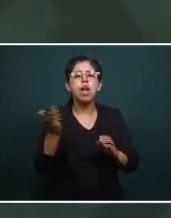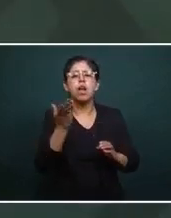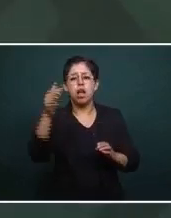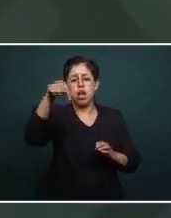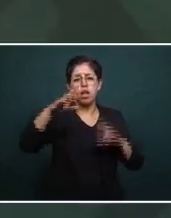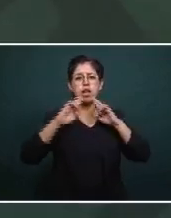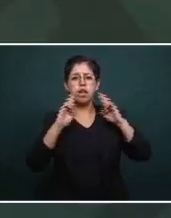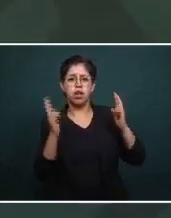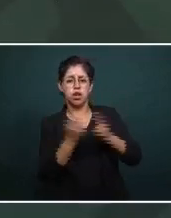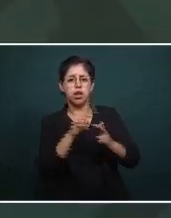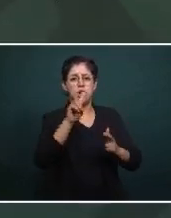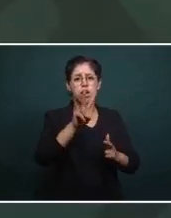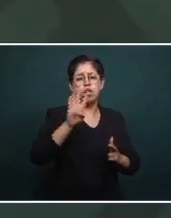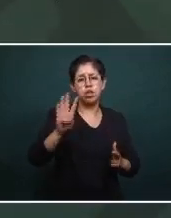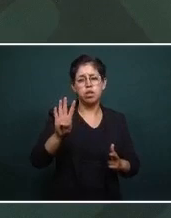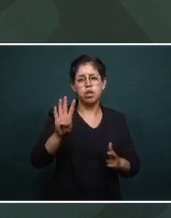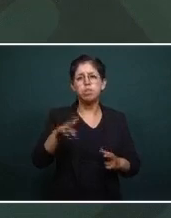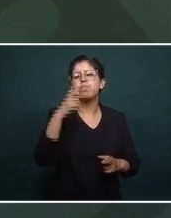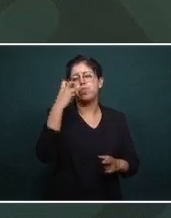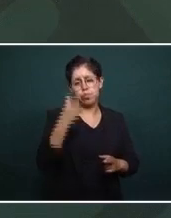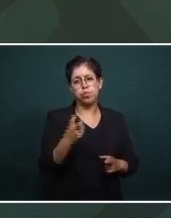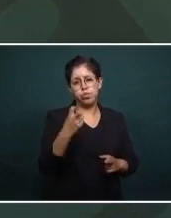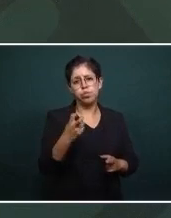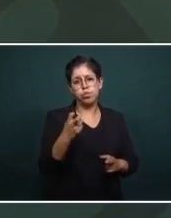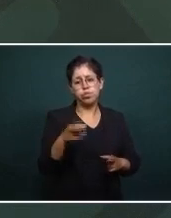Valle de Bravo, es también por eso.